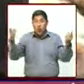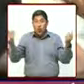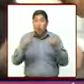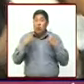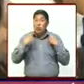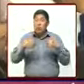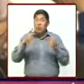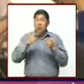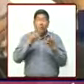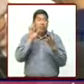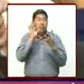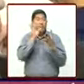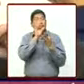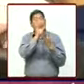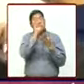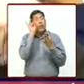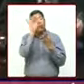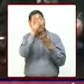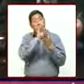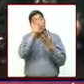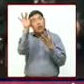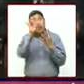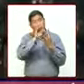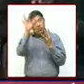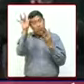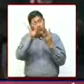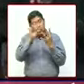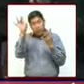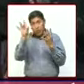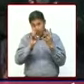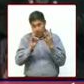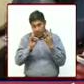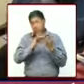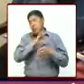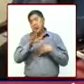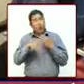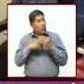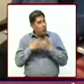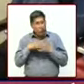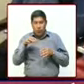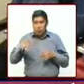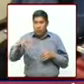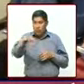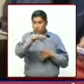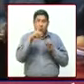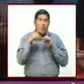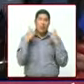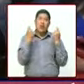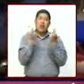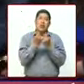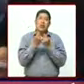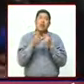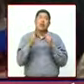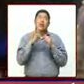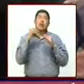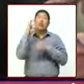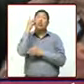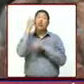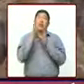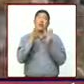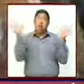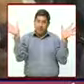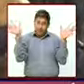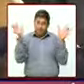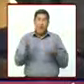el 1 de diciembre. Por supuesto, vamos a votar a nivel de circunscripción departamental y circunscripción nacional